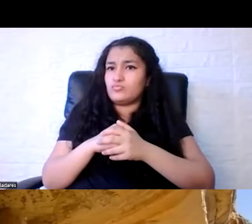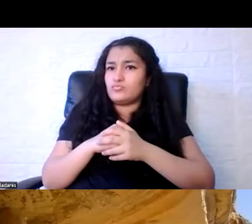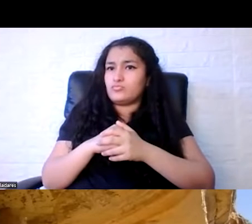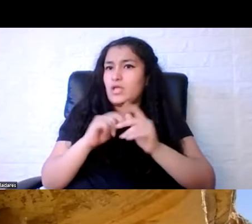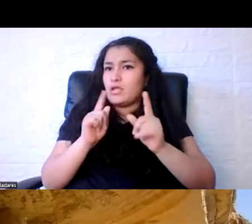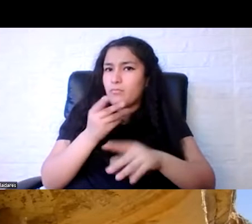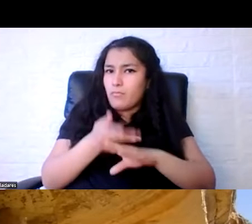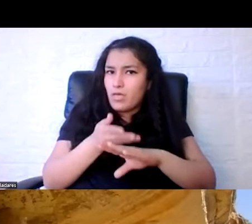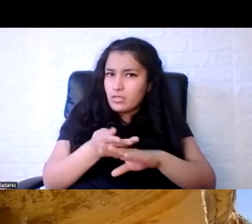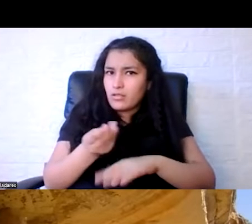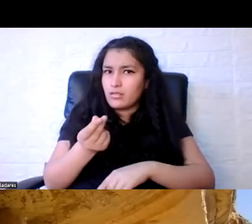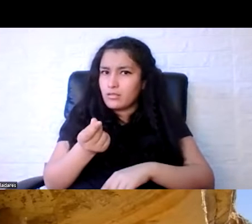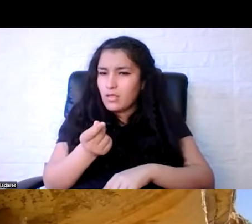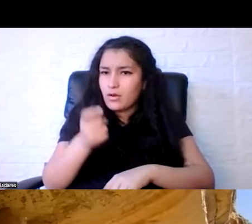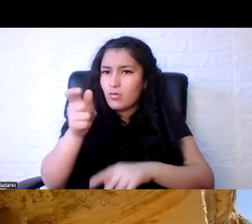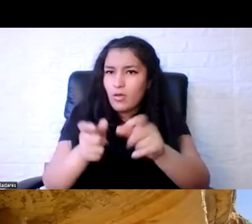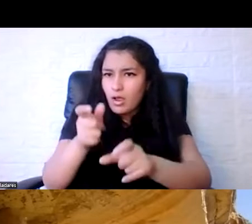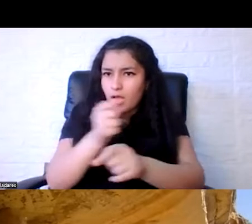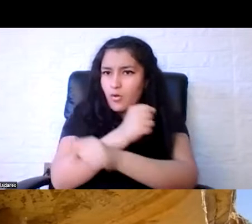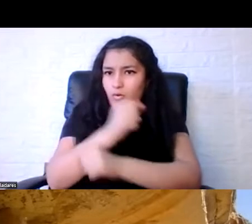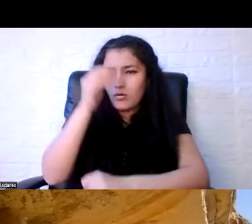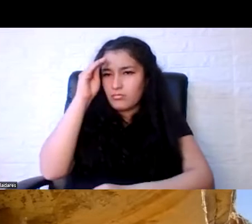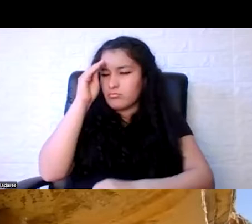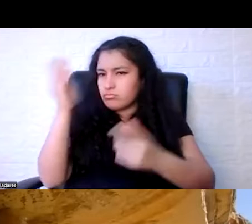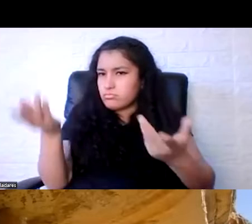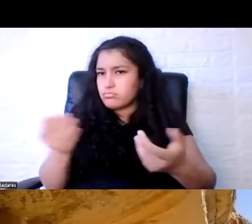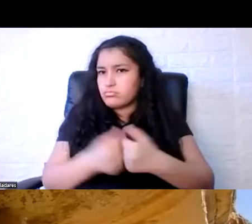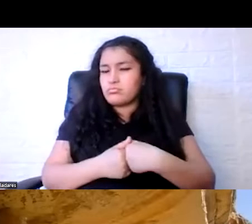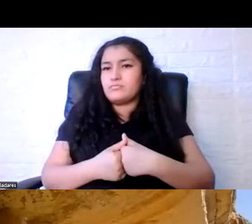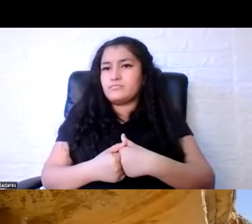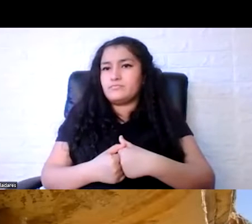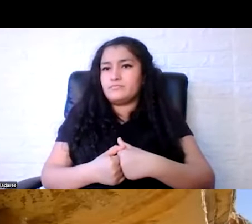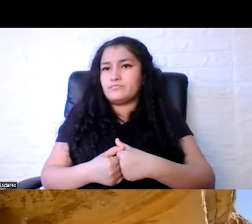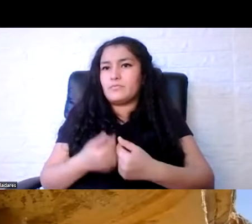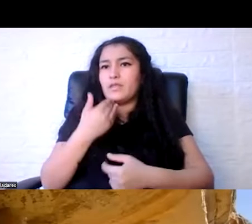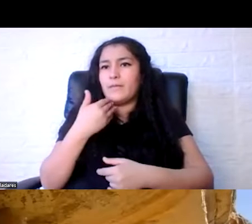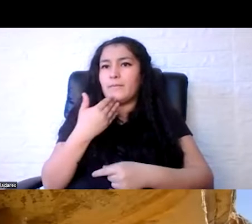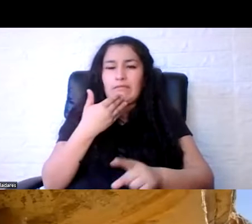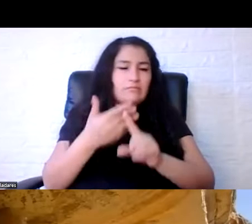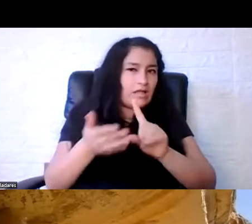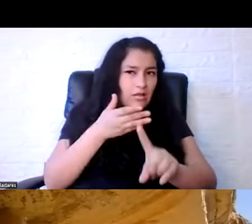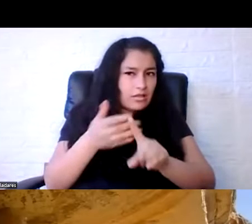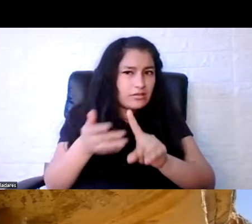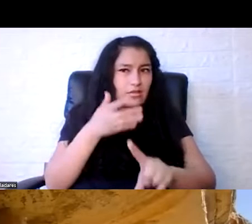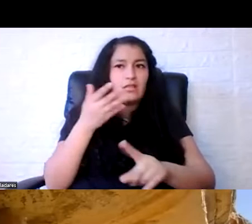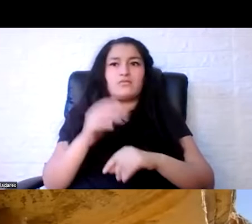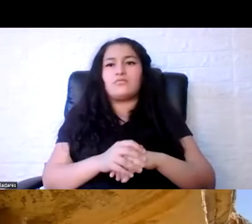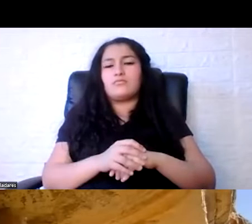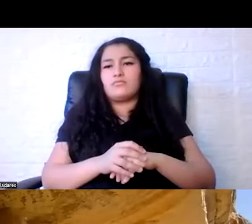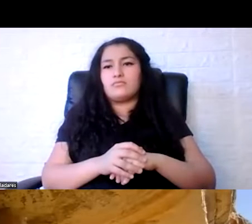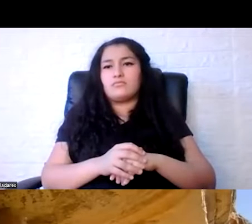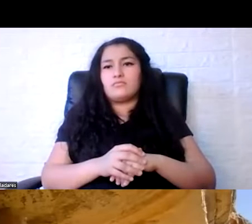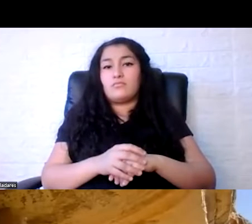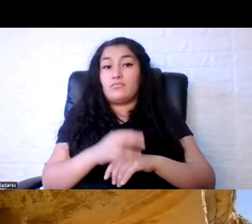¿no? Dentro de las organizaciones mismas, malos tratos de parte de